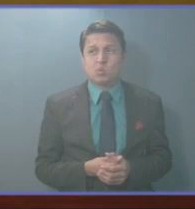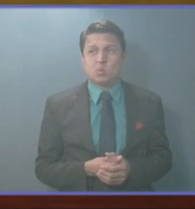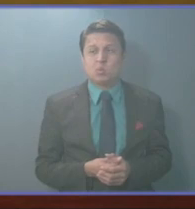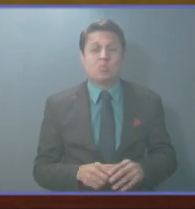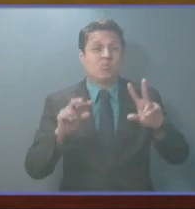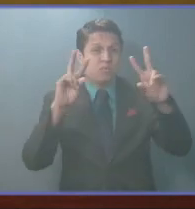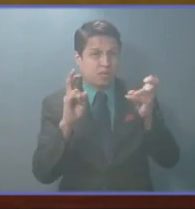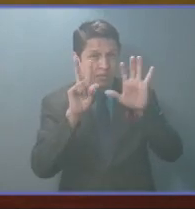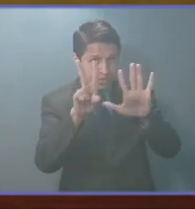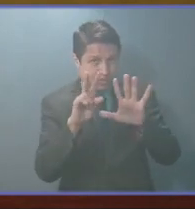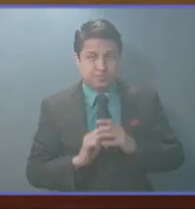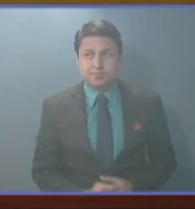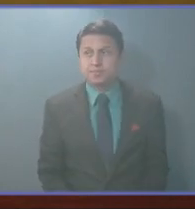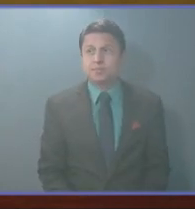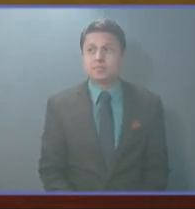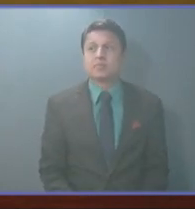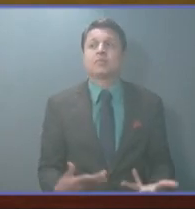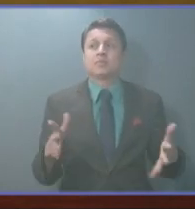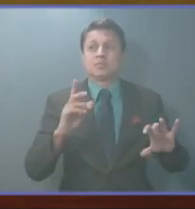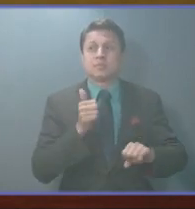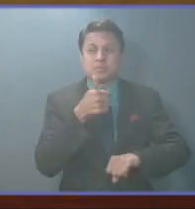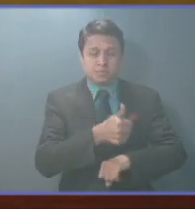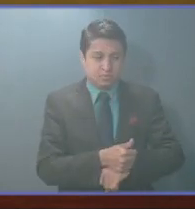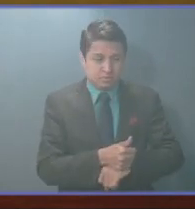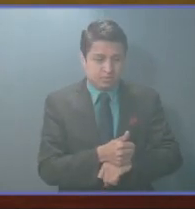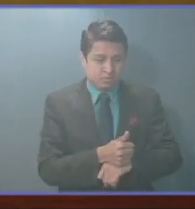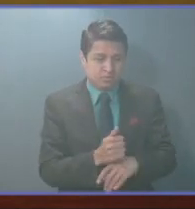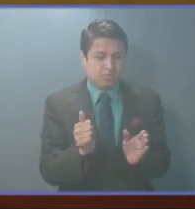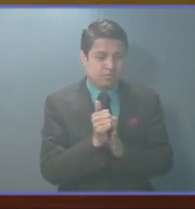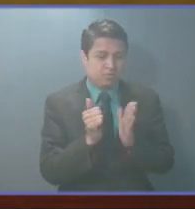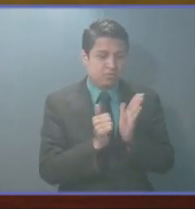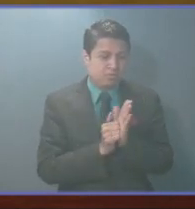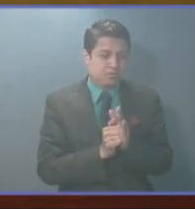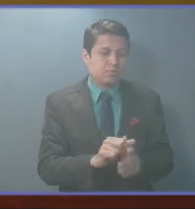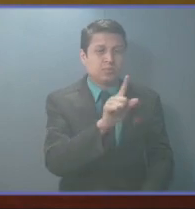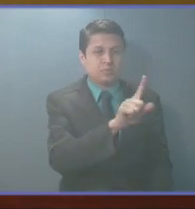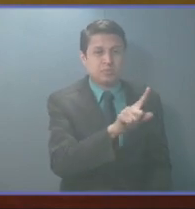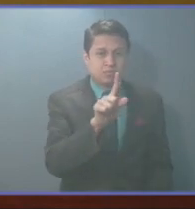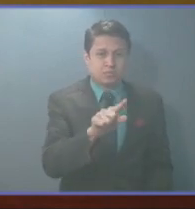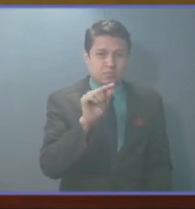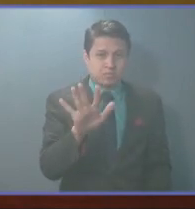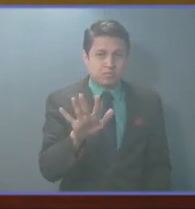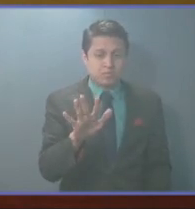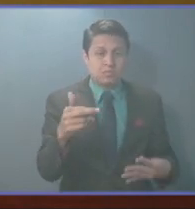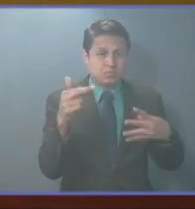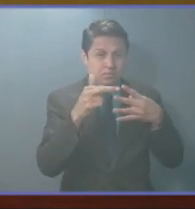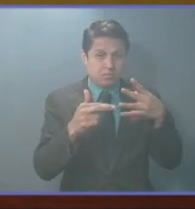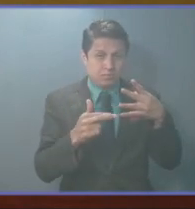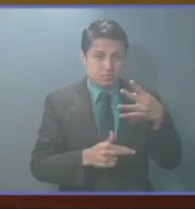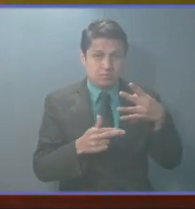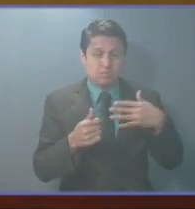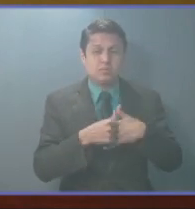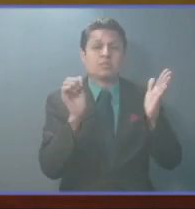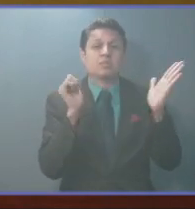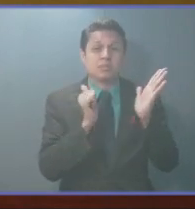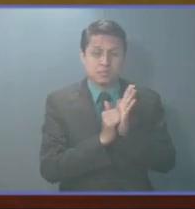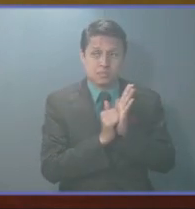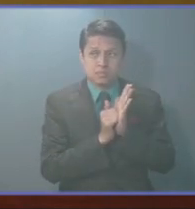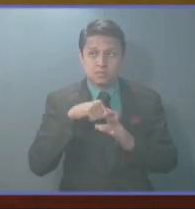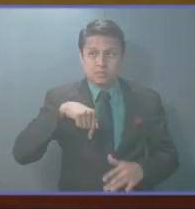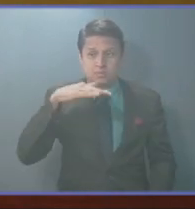Punto 7. De conformidad a lo establecido en el artículo 115 del Reglamento Interior de la